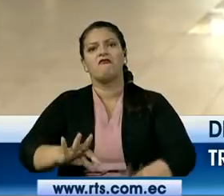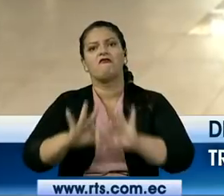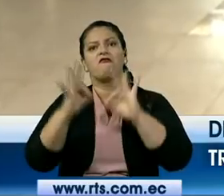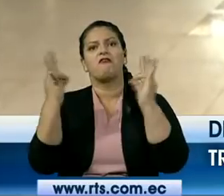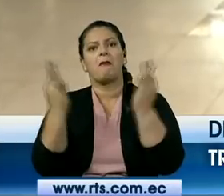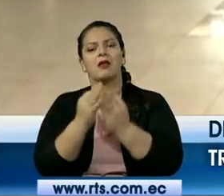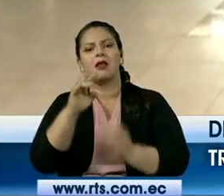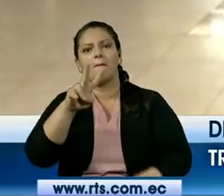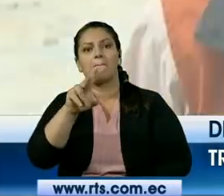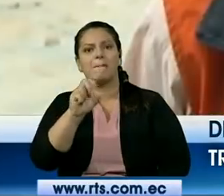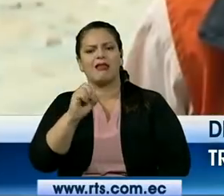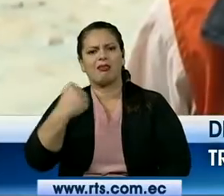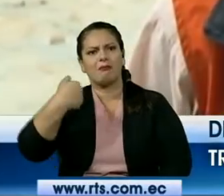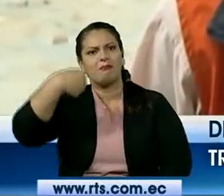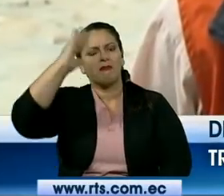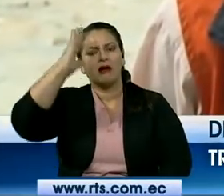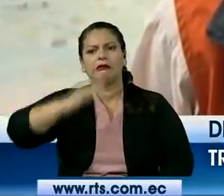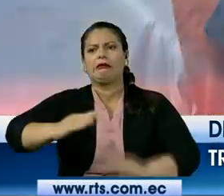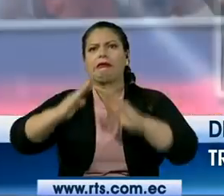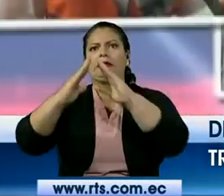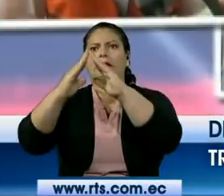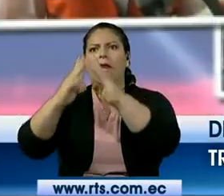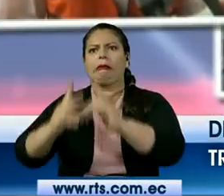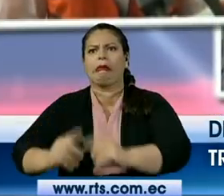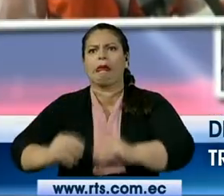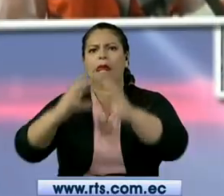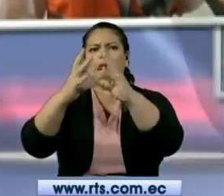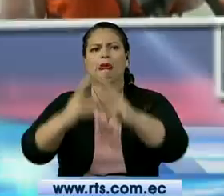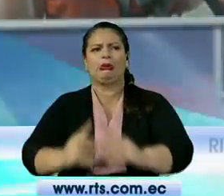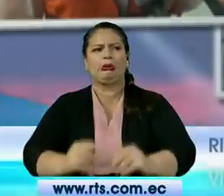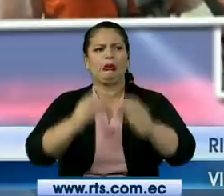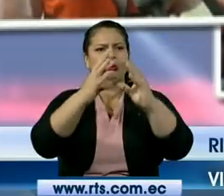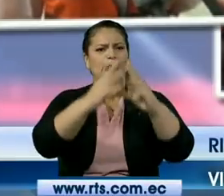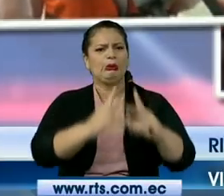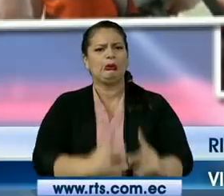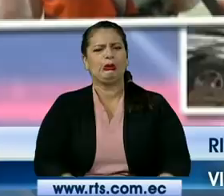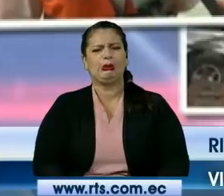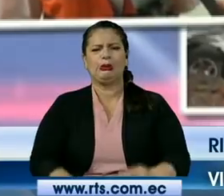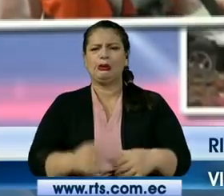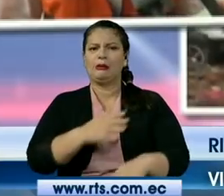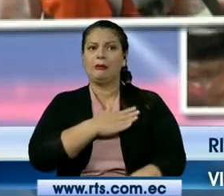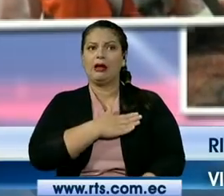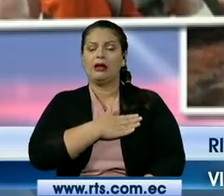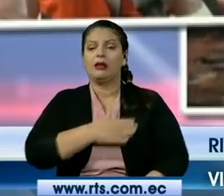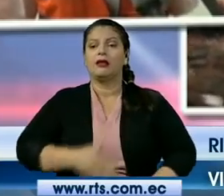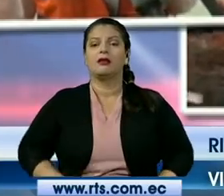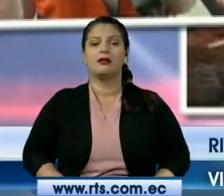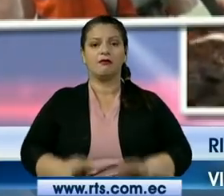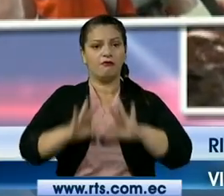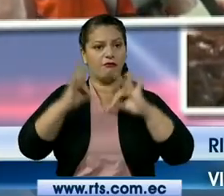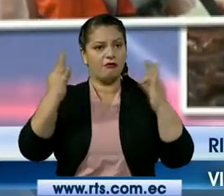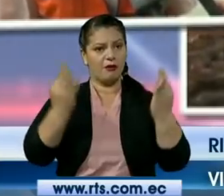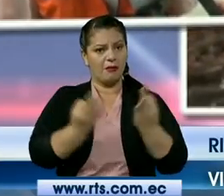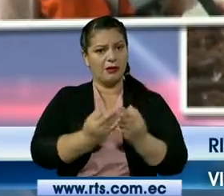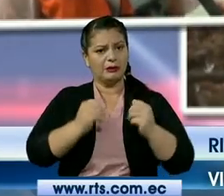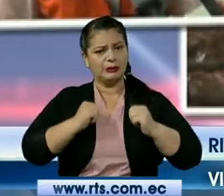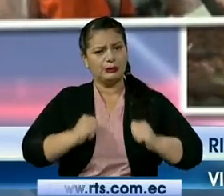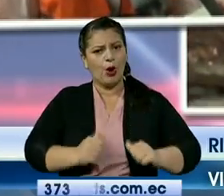sus casas. Otro tipo de ayuda vamos a requerir, sobre todo de las familias que perdieron toda su vivienda, ¿no?